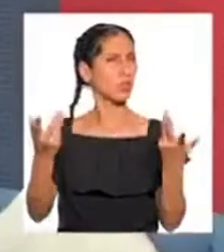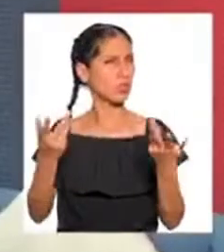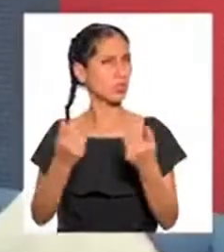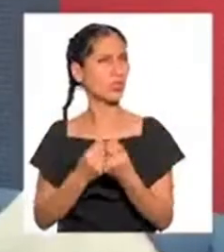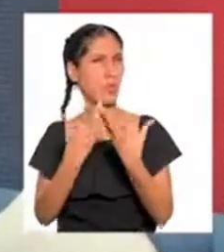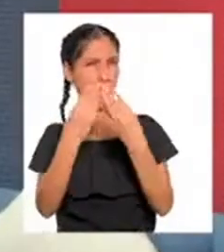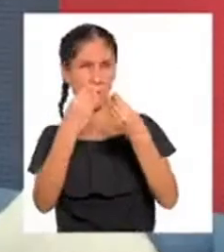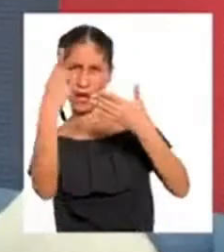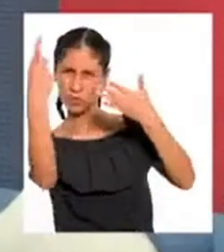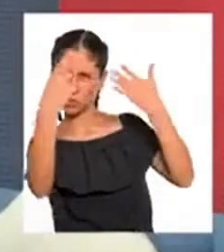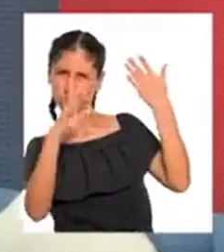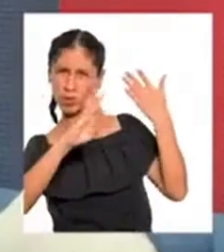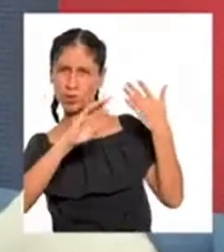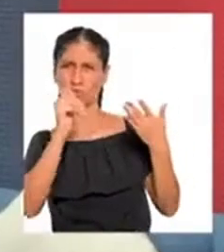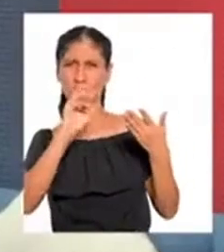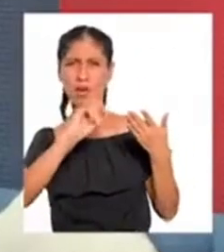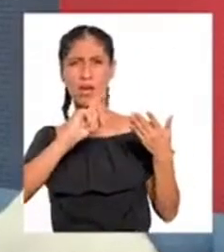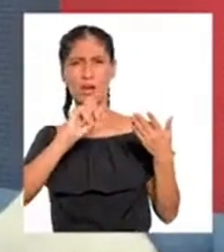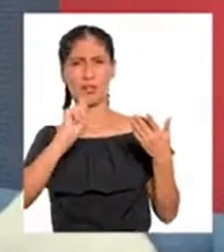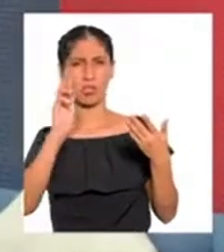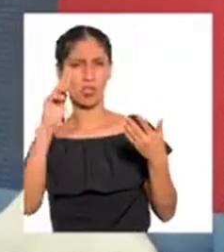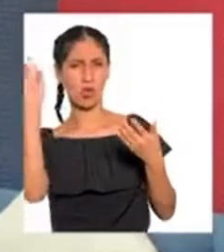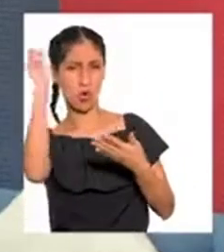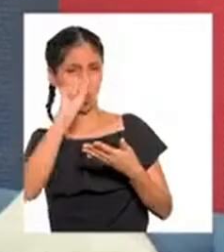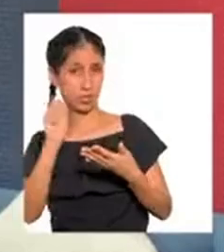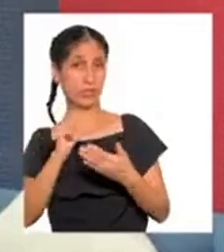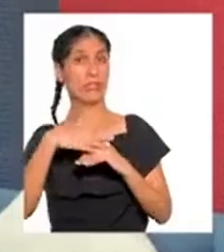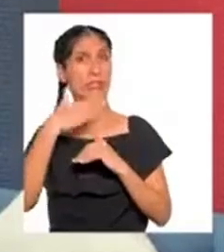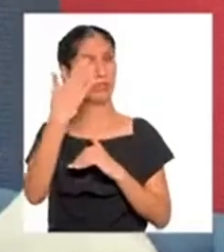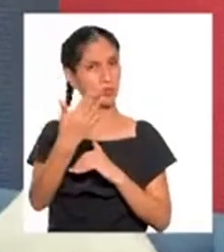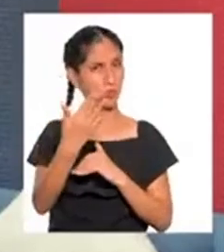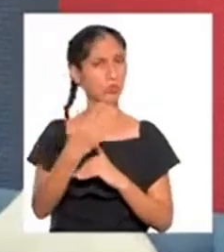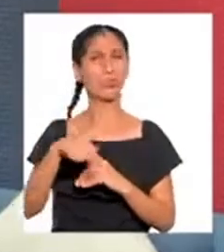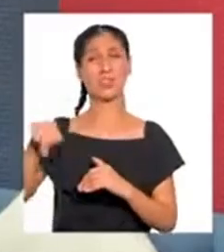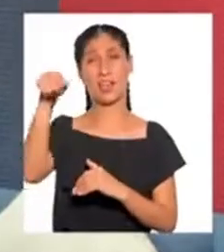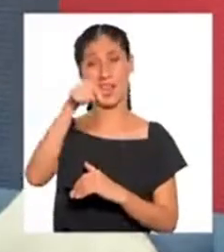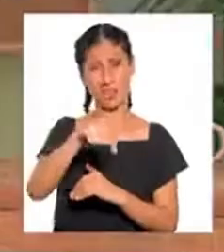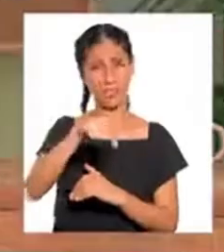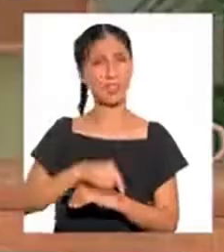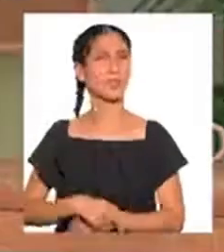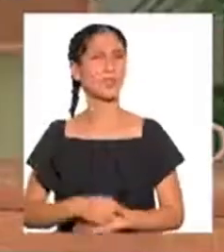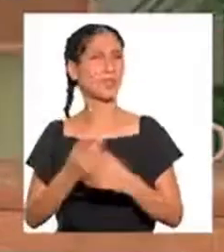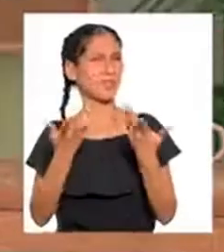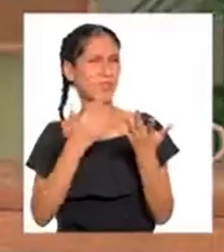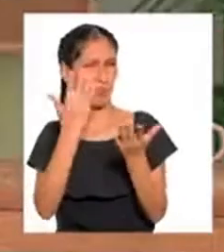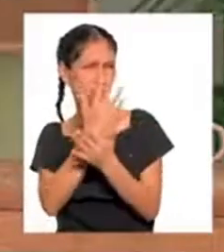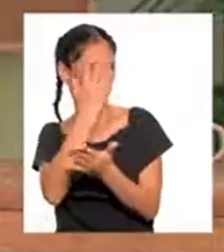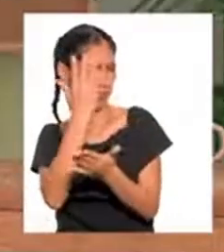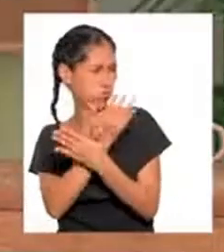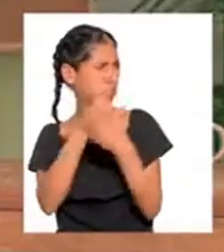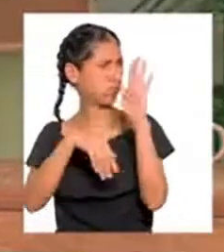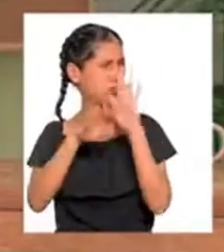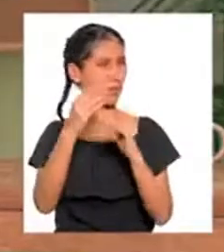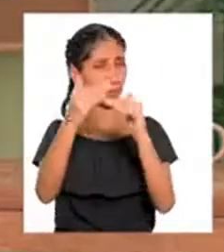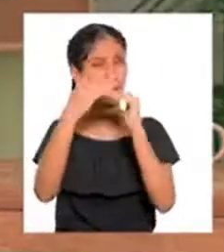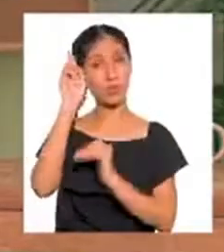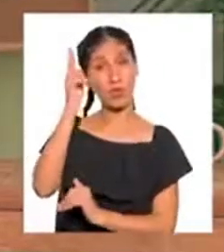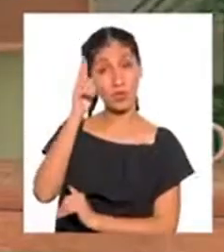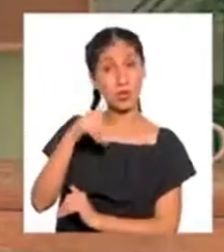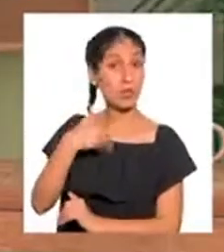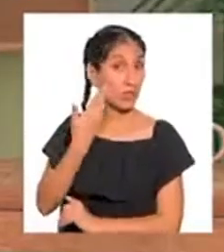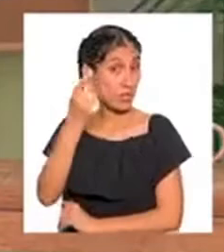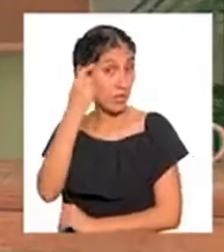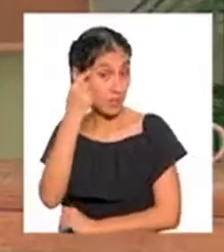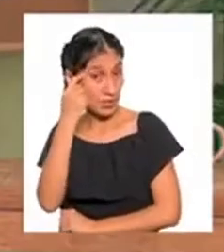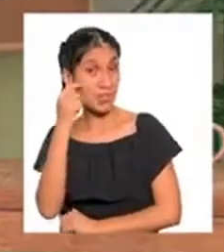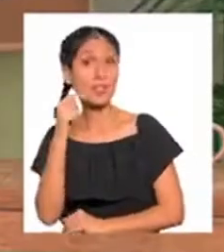son varios los factores que llevaron al Perú a estar en la crisis sanitaria de finales del siglo pasado. Profesor, ¿qué opina si llamamos a una compañera